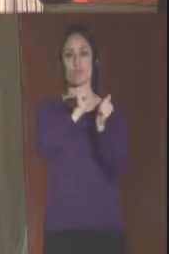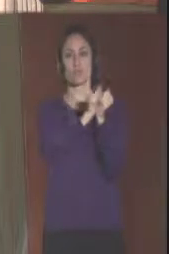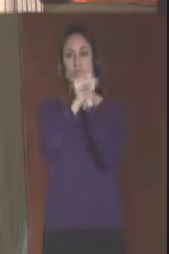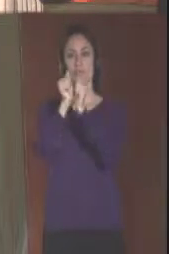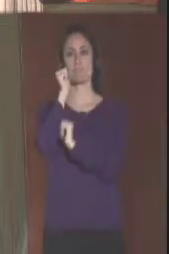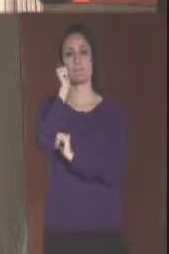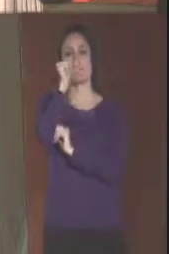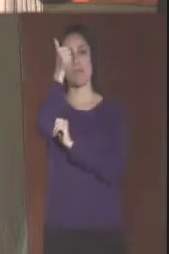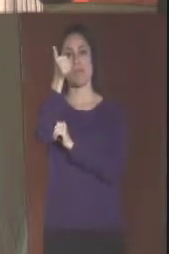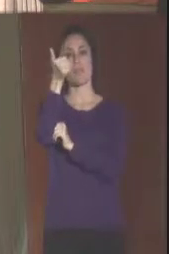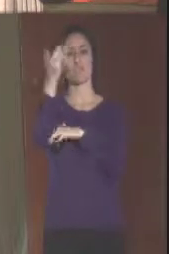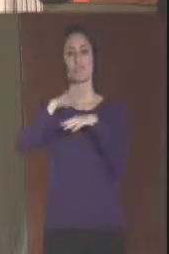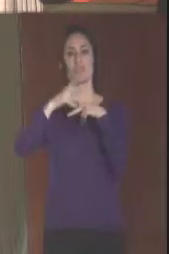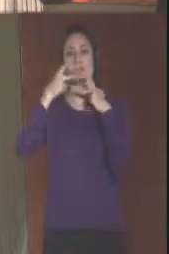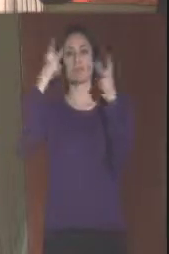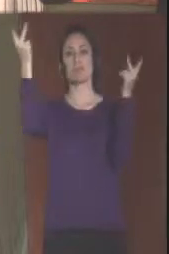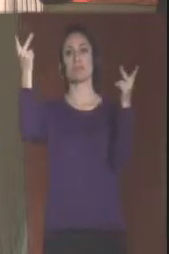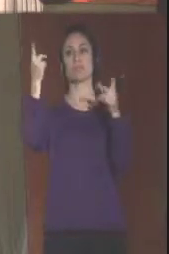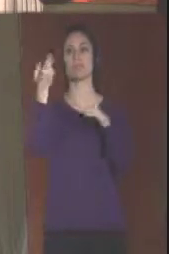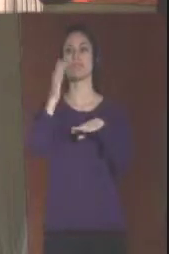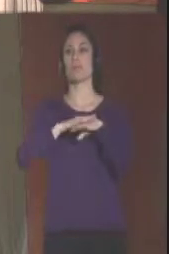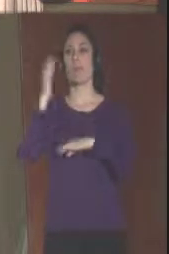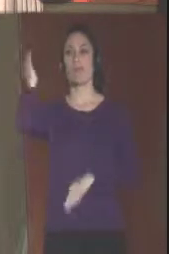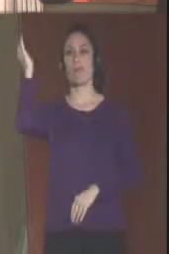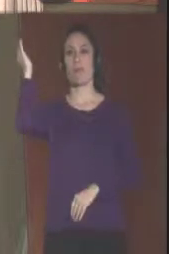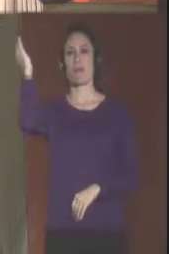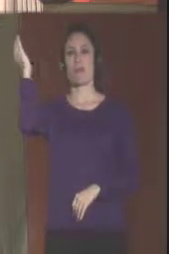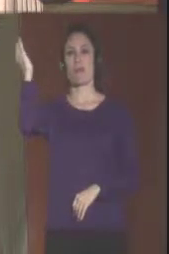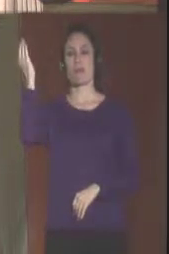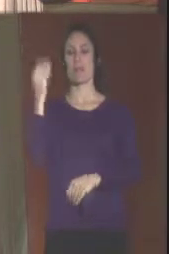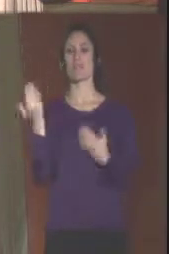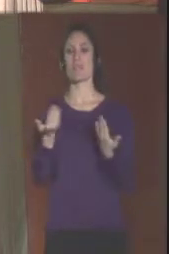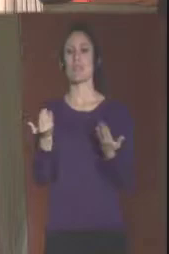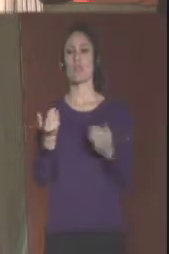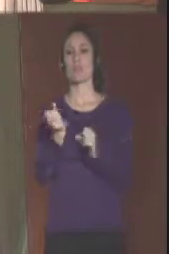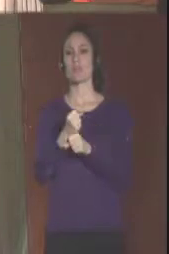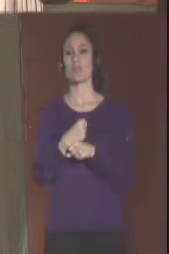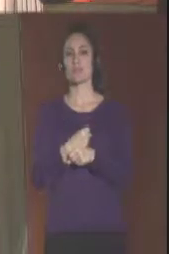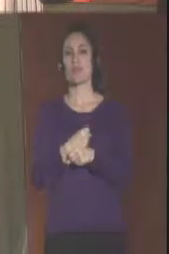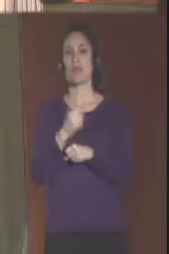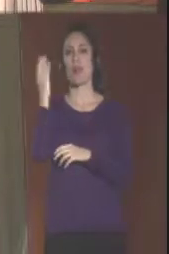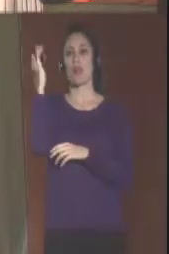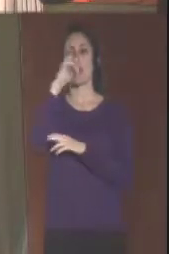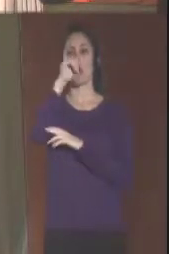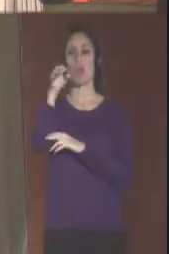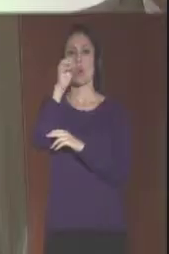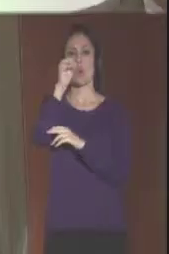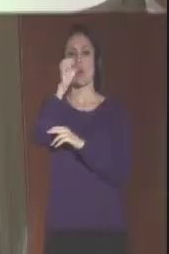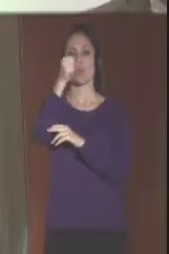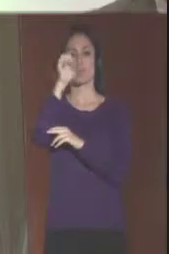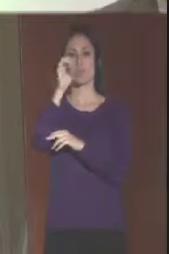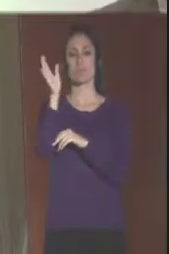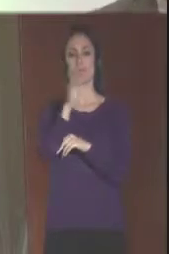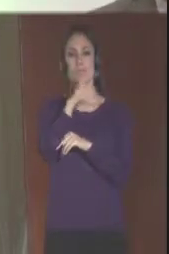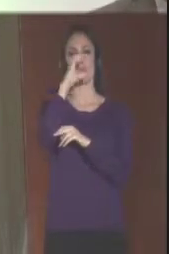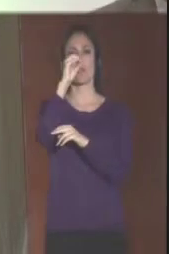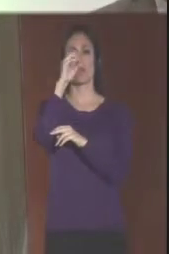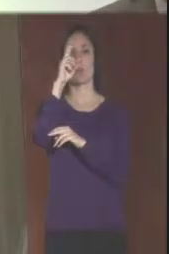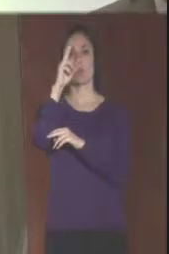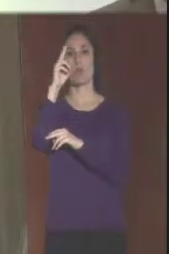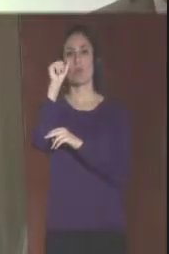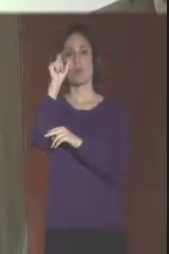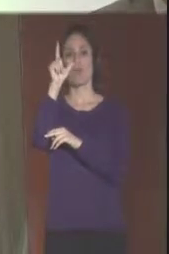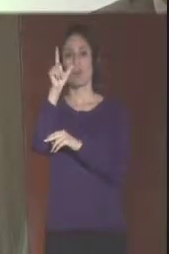mañana a la declaración de los alcaldes que va a ser realizada por el alcalde José Corral y que